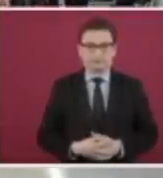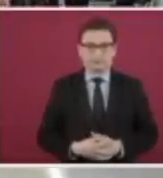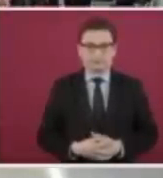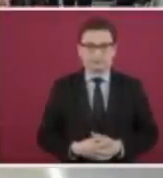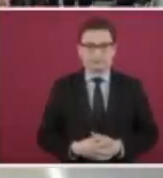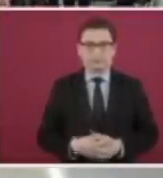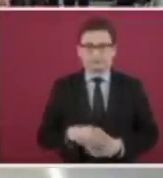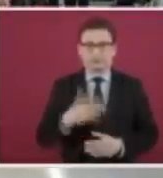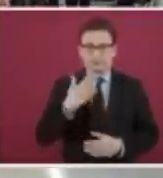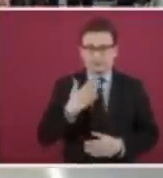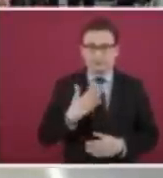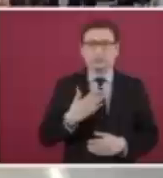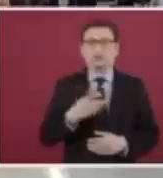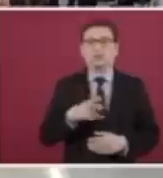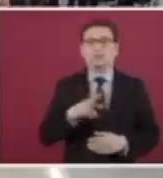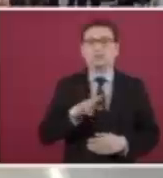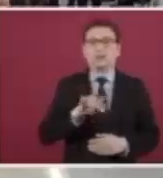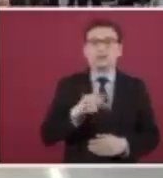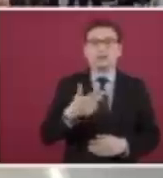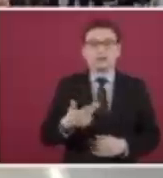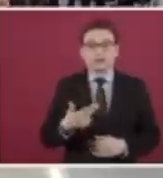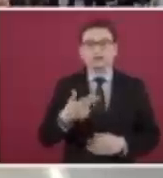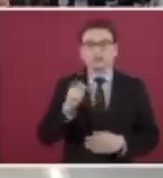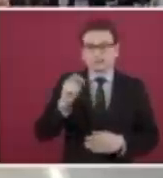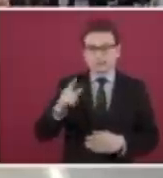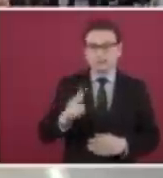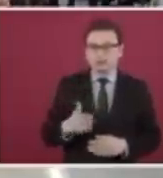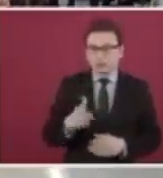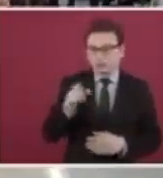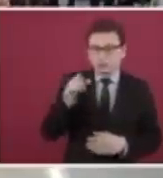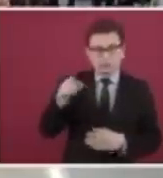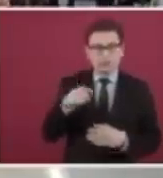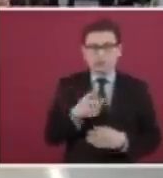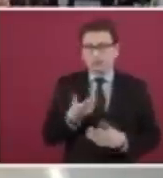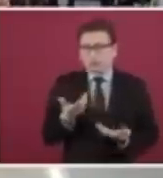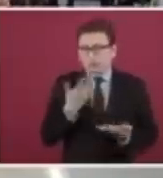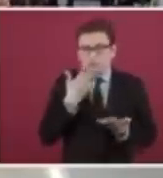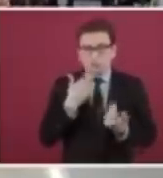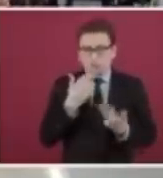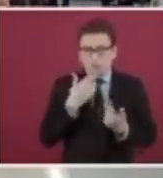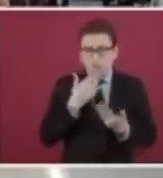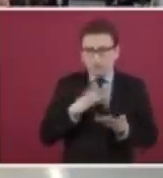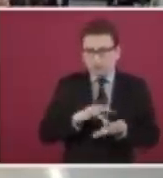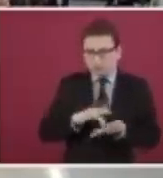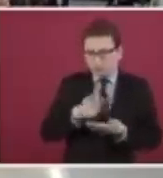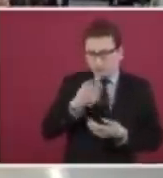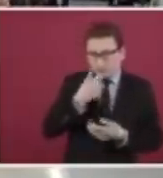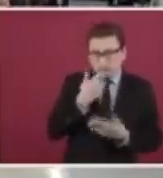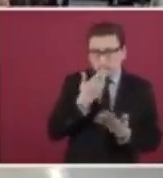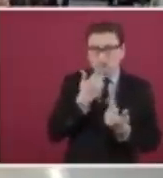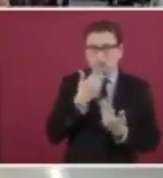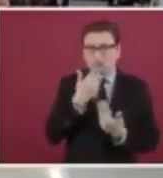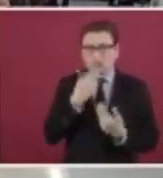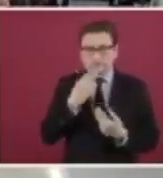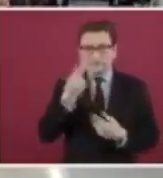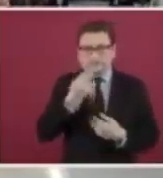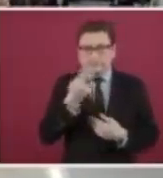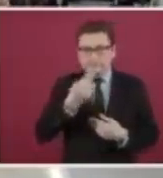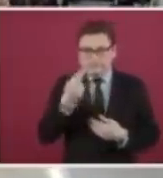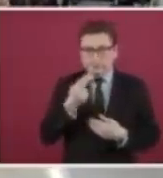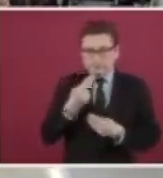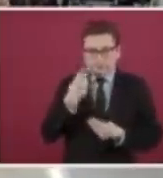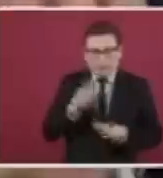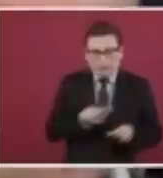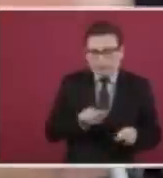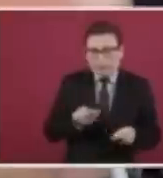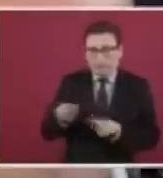Ya se está resolviendo. En Guanajuato, que no tienen ya los medicamentos necesarios para surtir